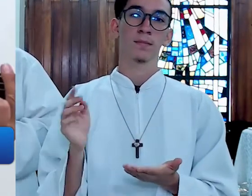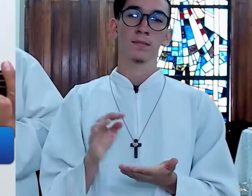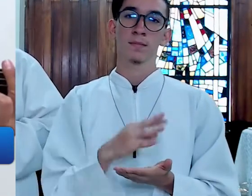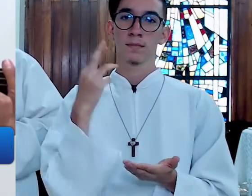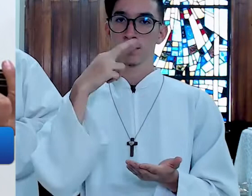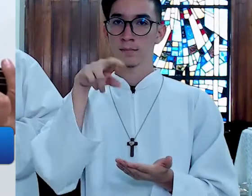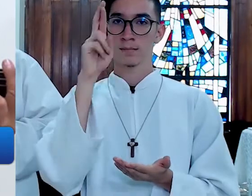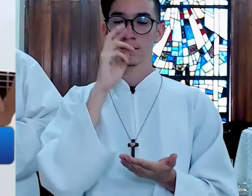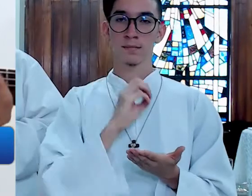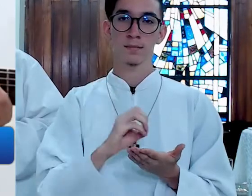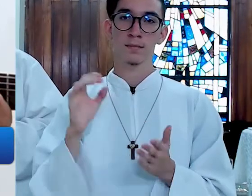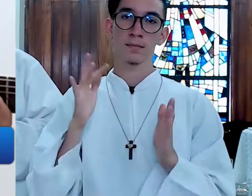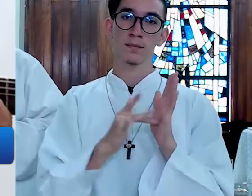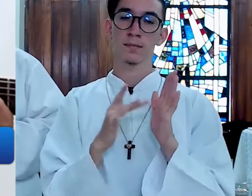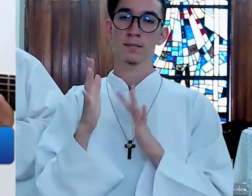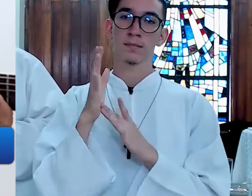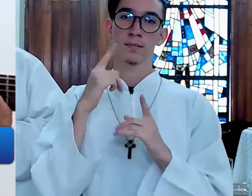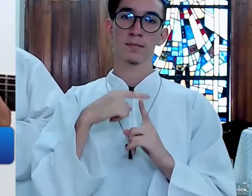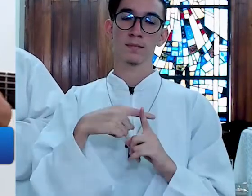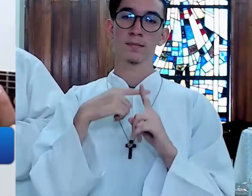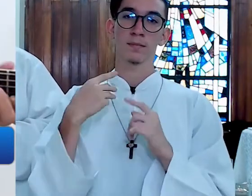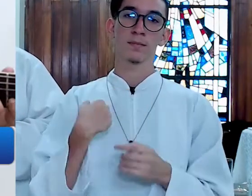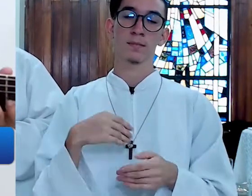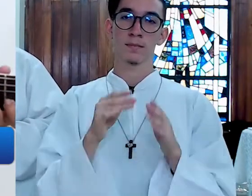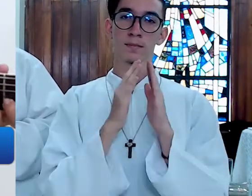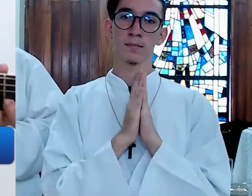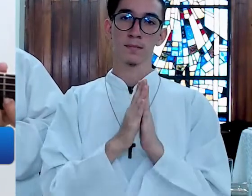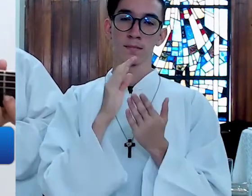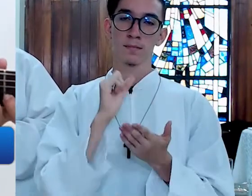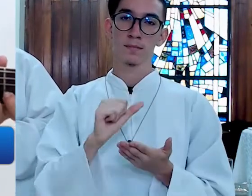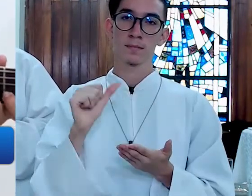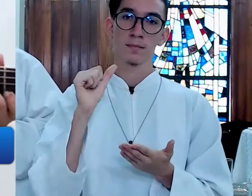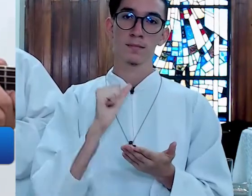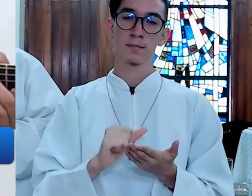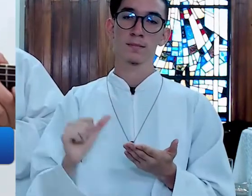nosotros. Señor Jesucristo, ten piedad.